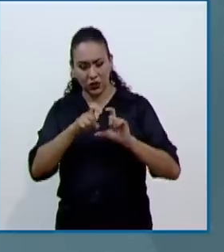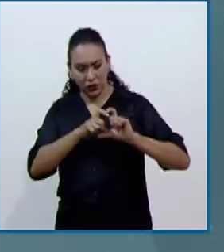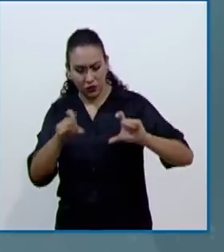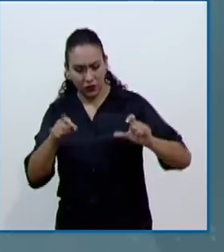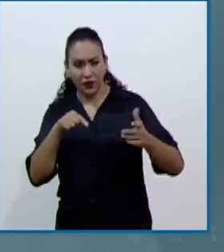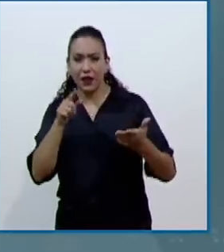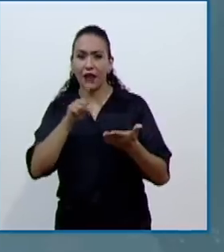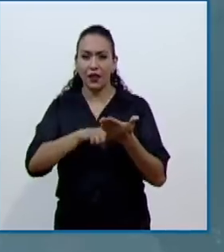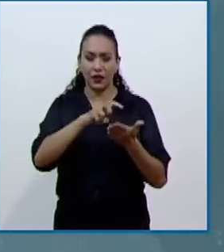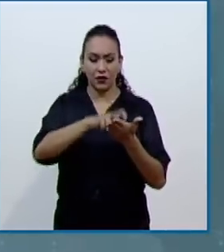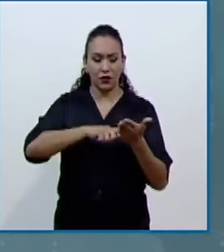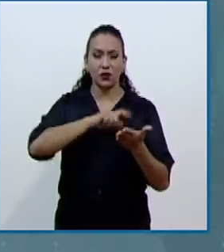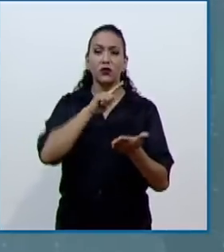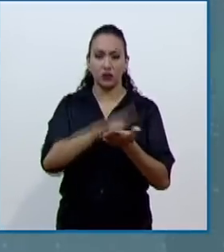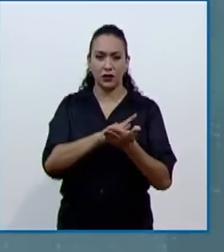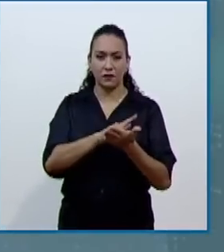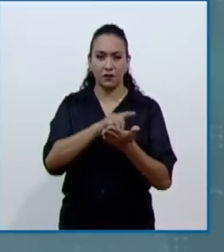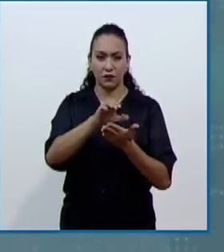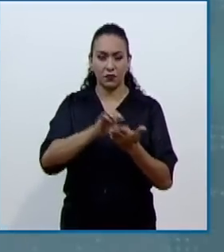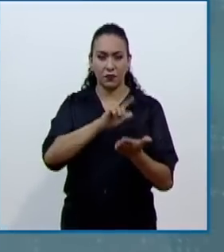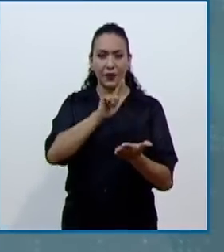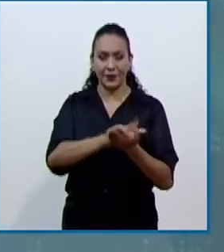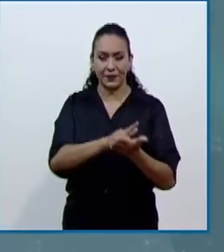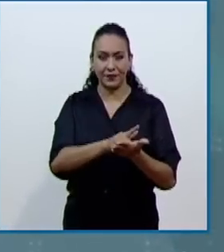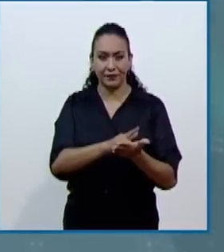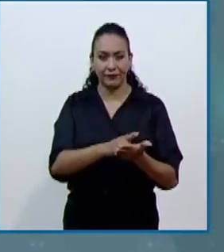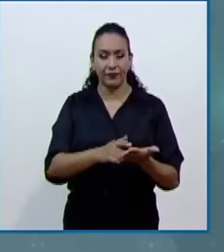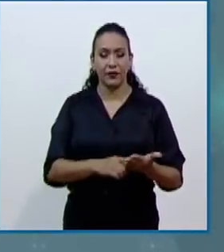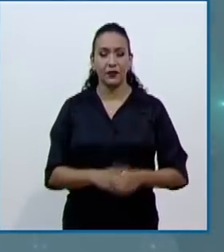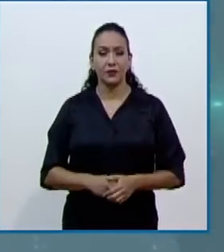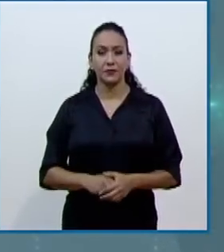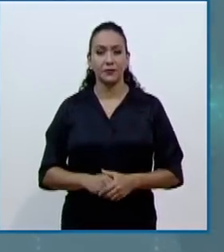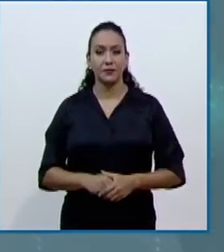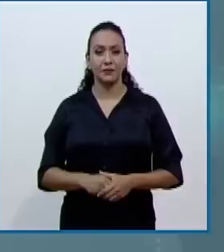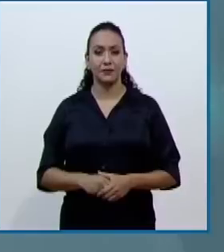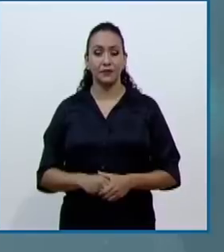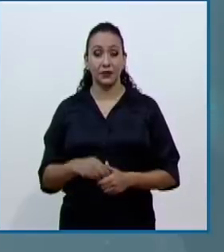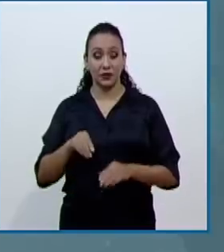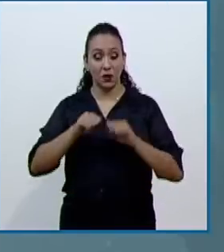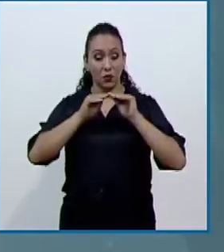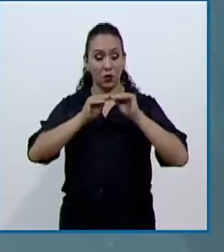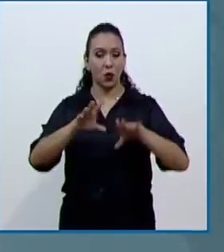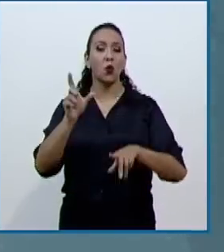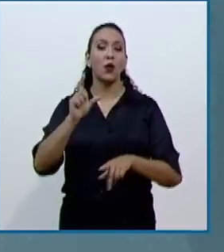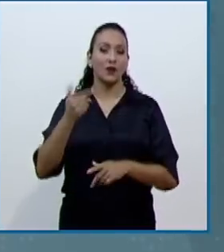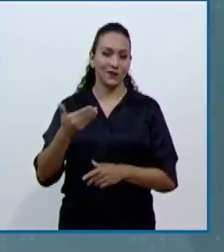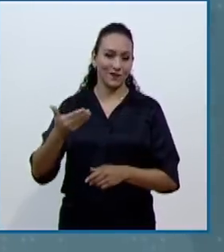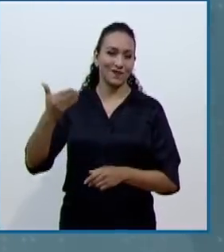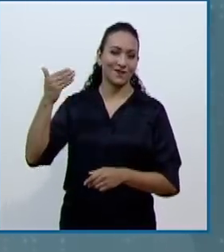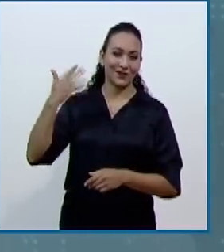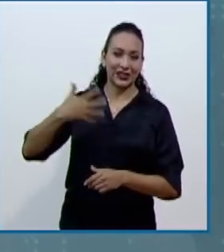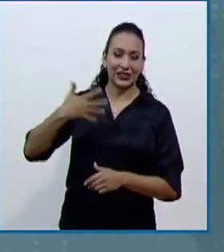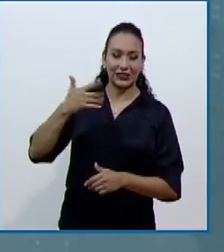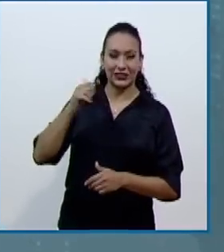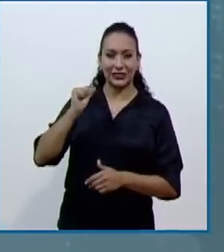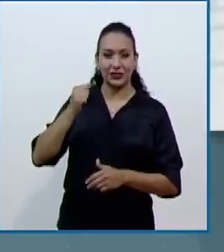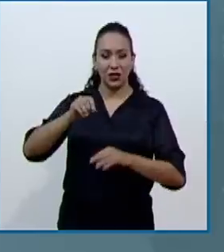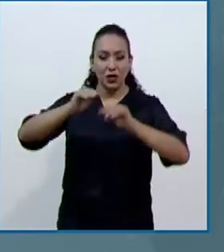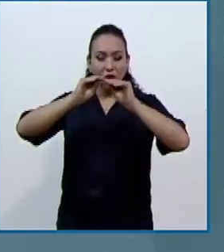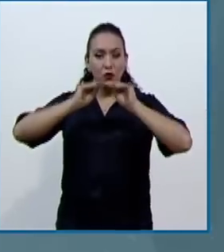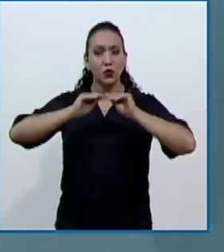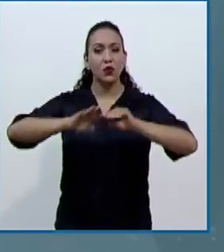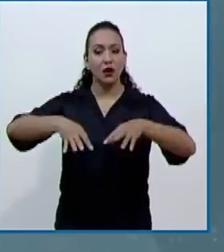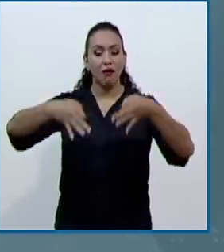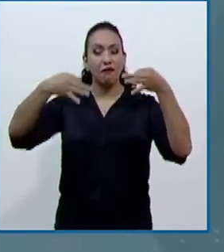de la reforma a la Constitución Política de los Estados Unidos Mexicanos, publicada en el Diario Oficial de la Federación el 15 de septiembre